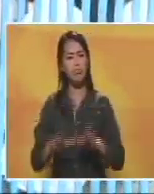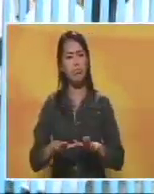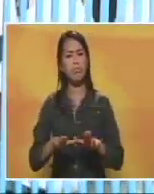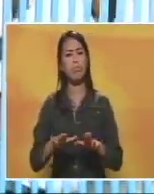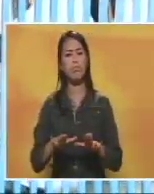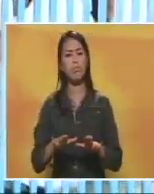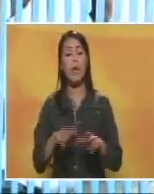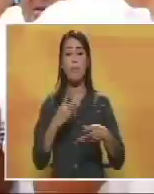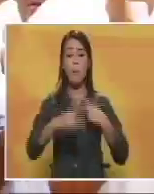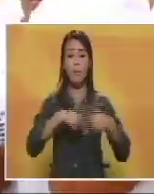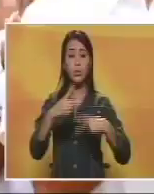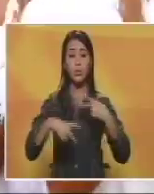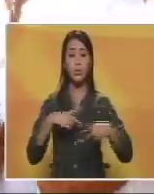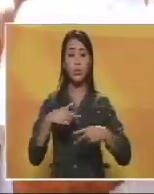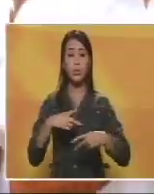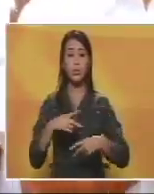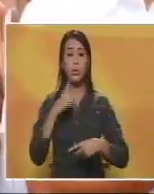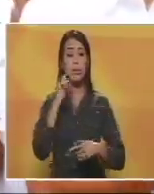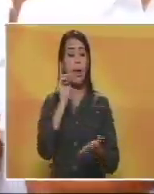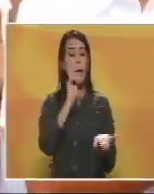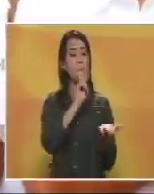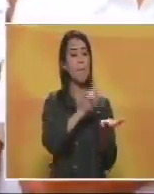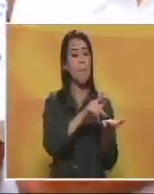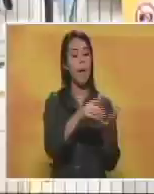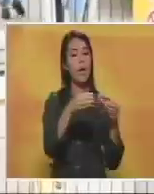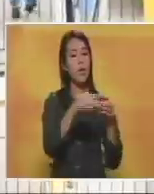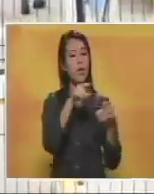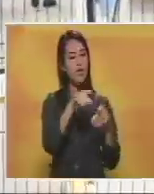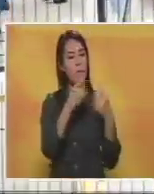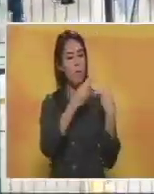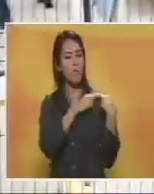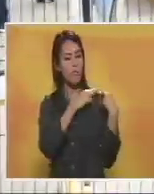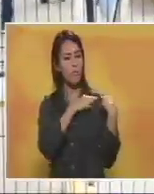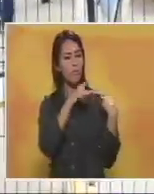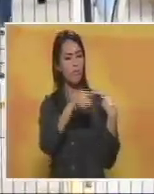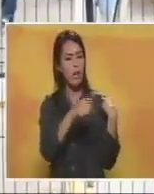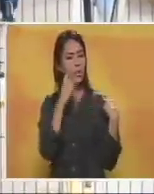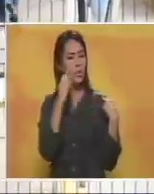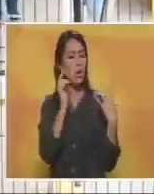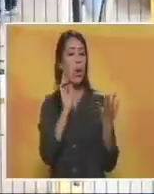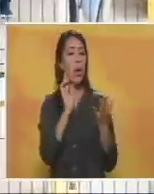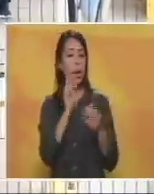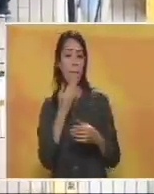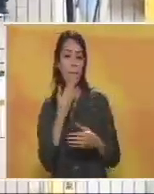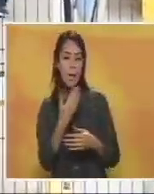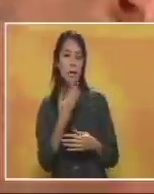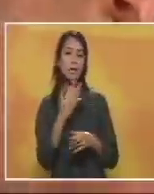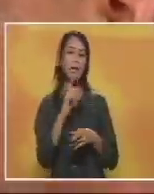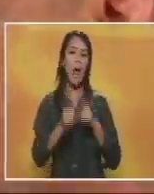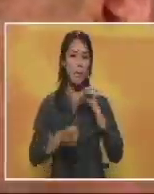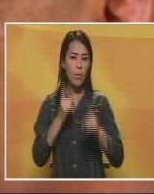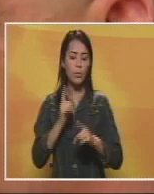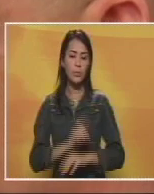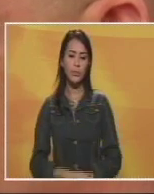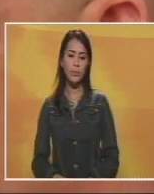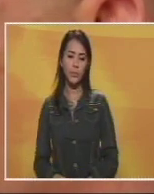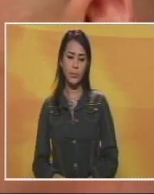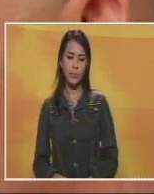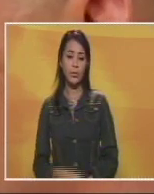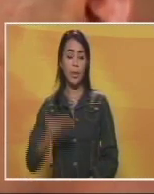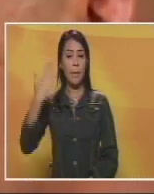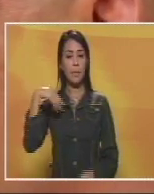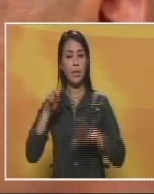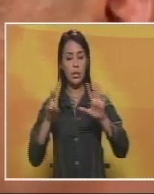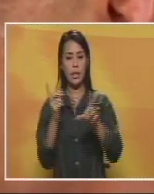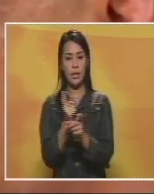ciertas líneas de producción y han acudido a los organismos competentes, quienes han intervenido en varias oportunidades. Desde el pasado